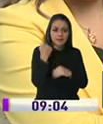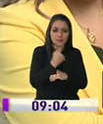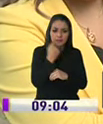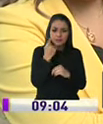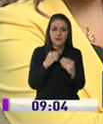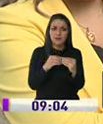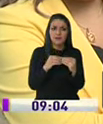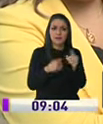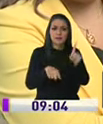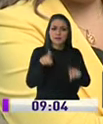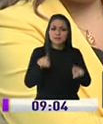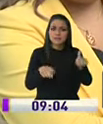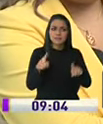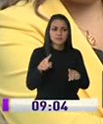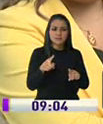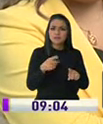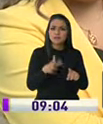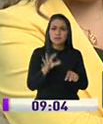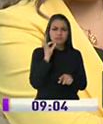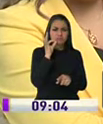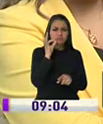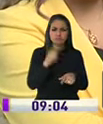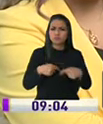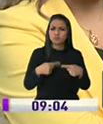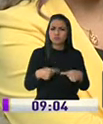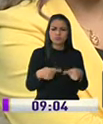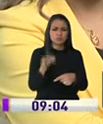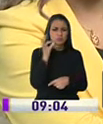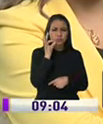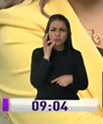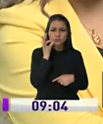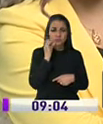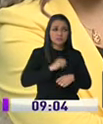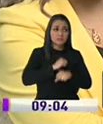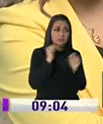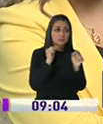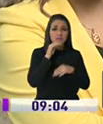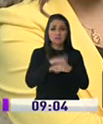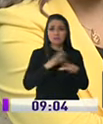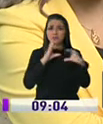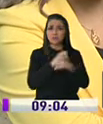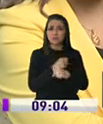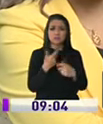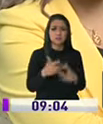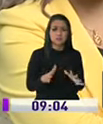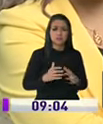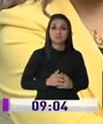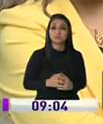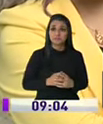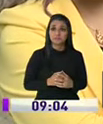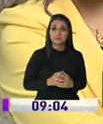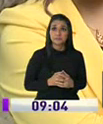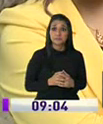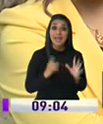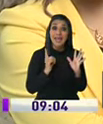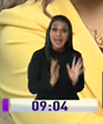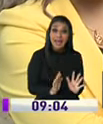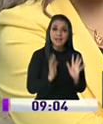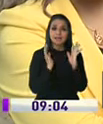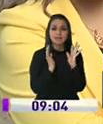ya a veces ya ni siquiera paraba, ya era todos los días, era día, tarde y noche. Y entonces ahí es cuando uno se